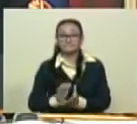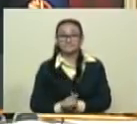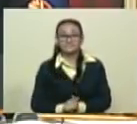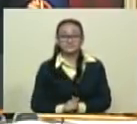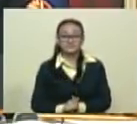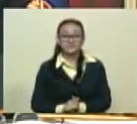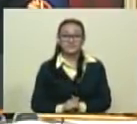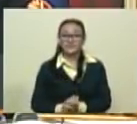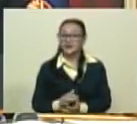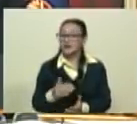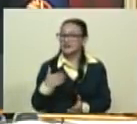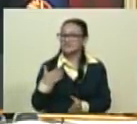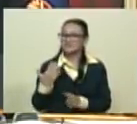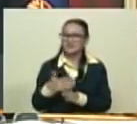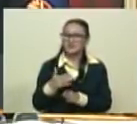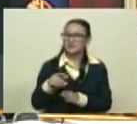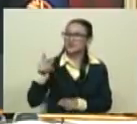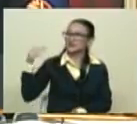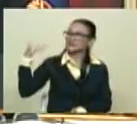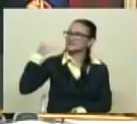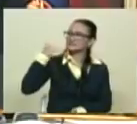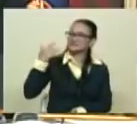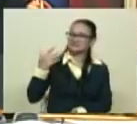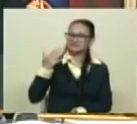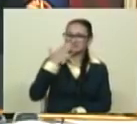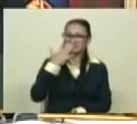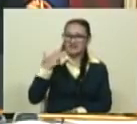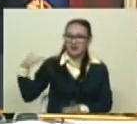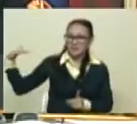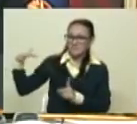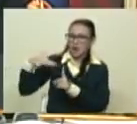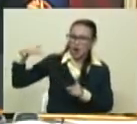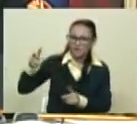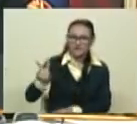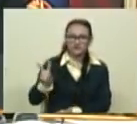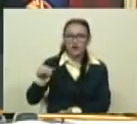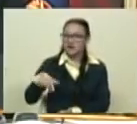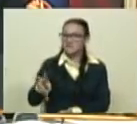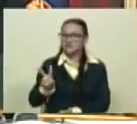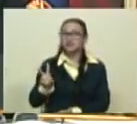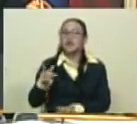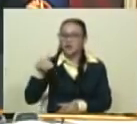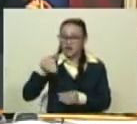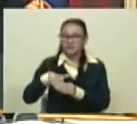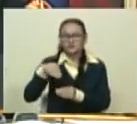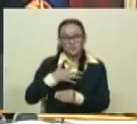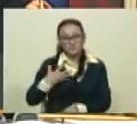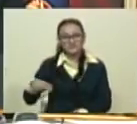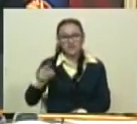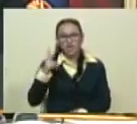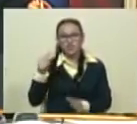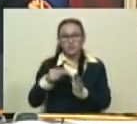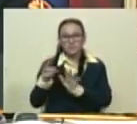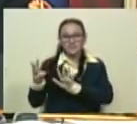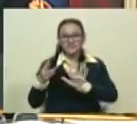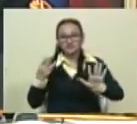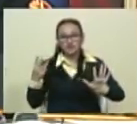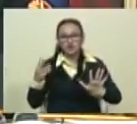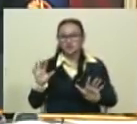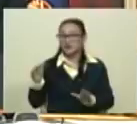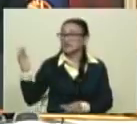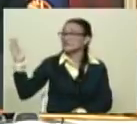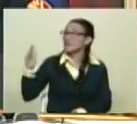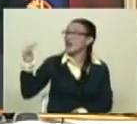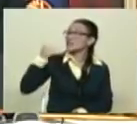Así Trump venga al frente de una invasión en Venezuela habrá elecciones presidenciales en el 2018. Así venga